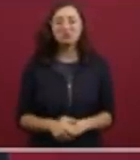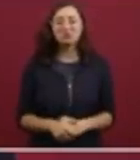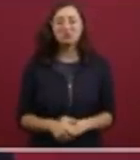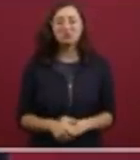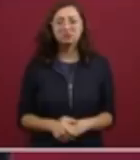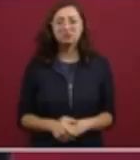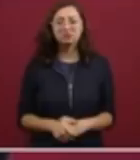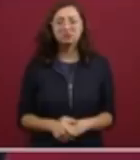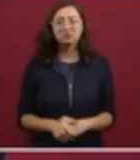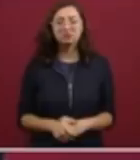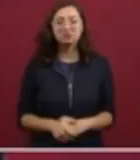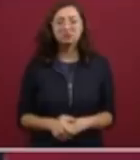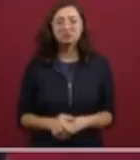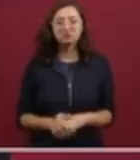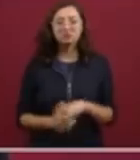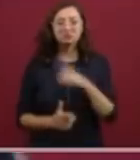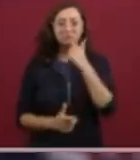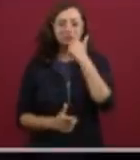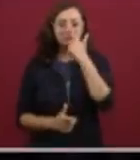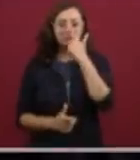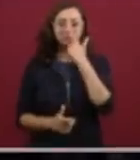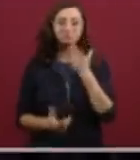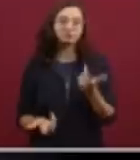porque se pensó